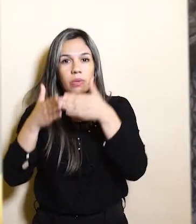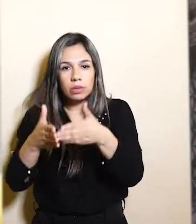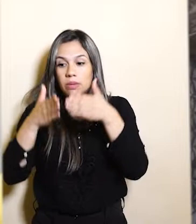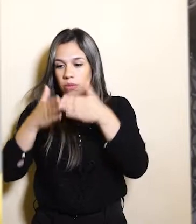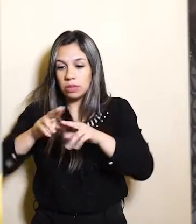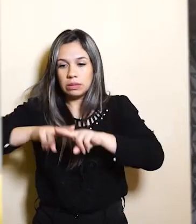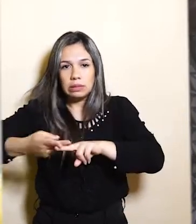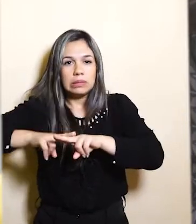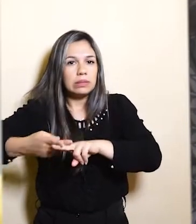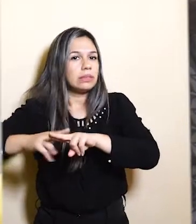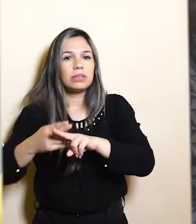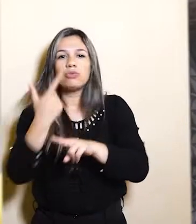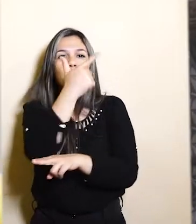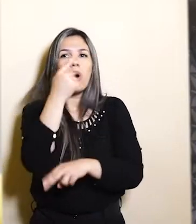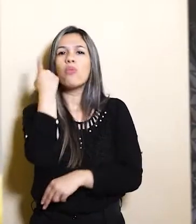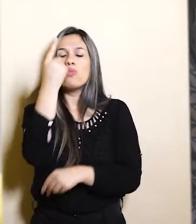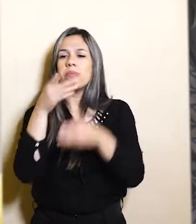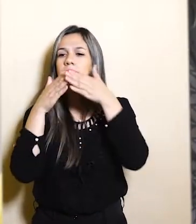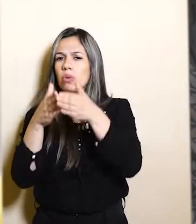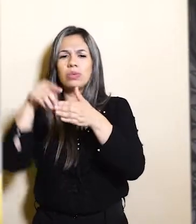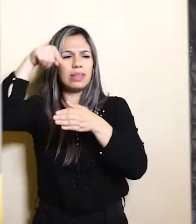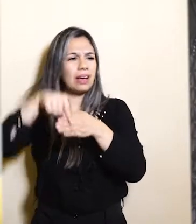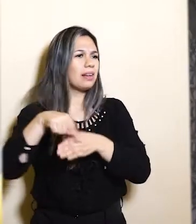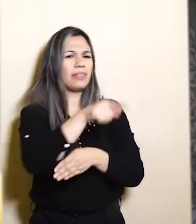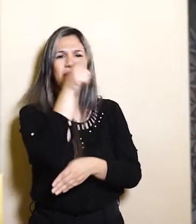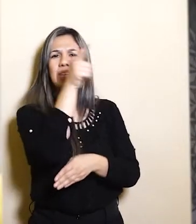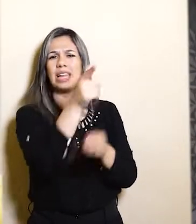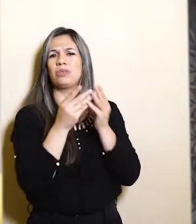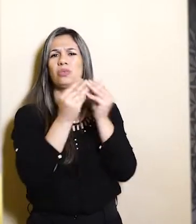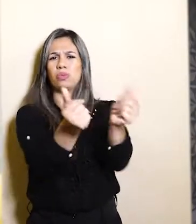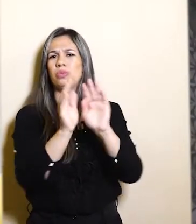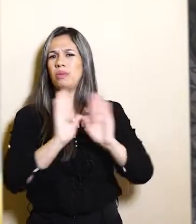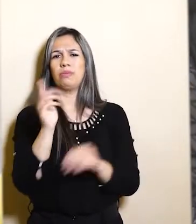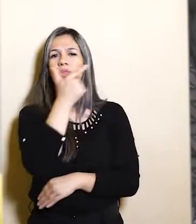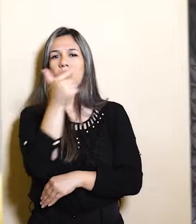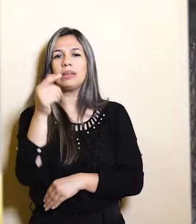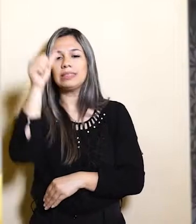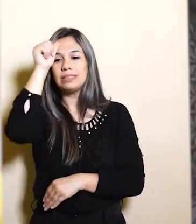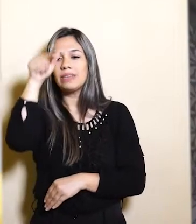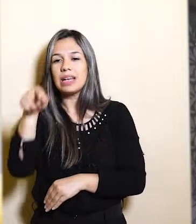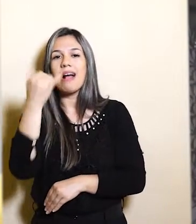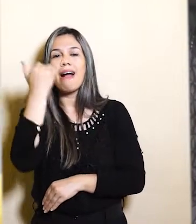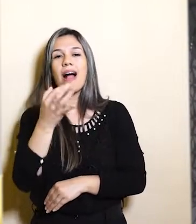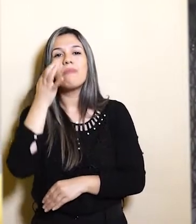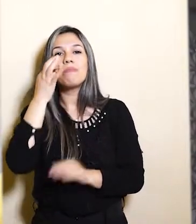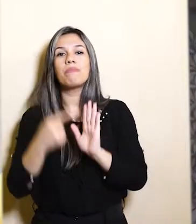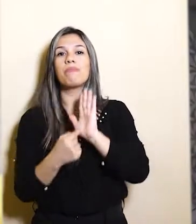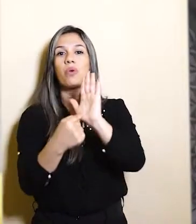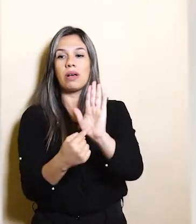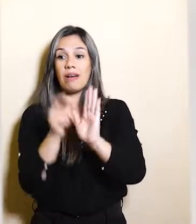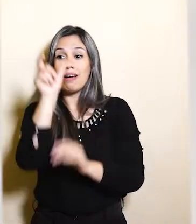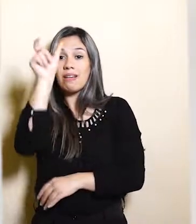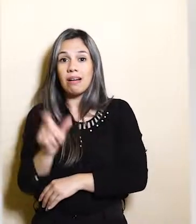acceso a la justicia y a la reparación integral. Se les somete como si fueran una prueba, es decir, ellas se convierten en la